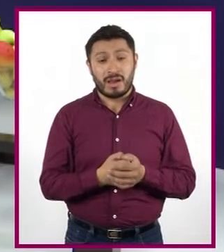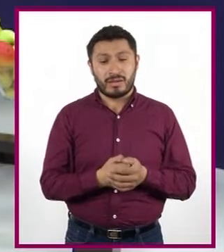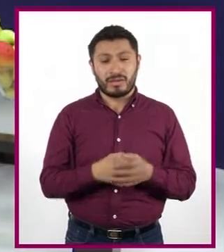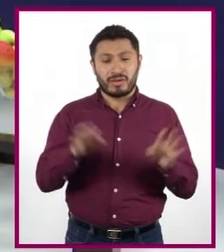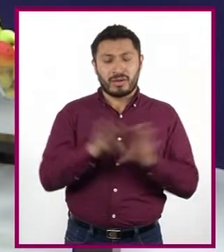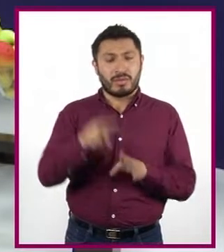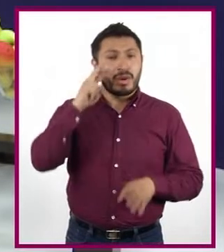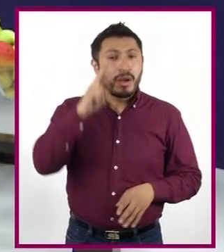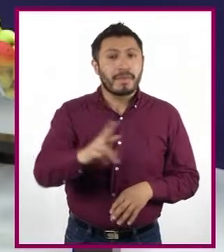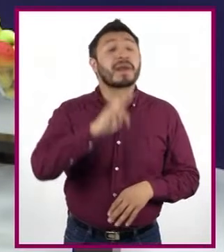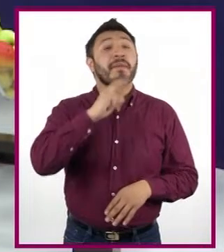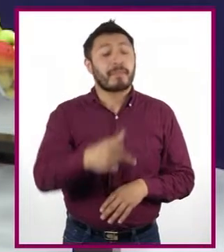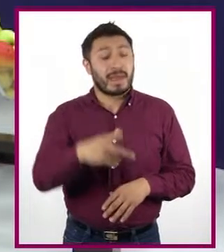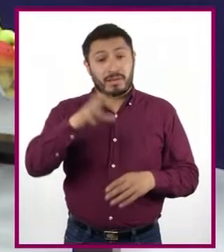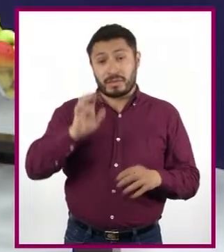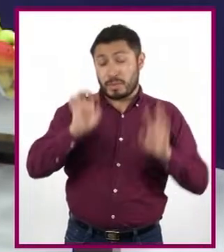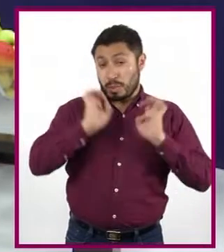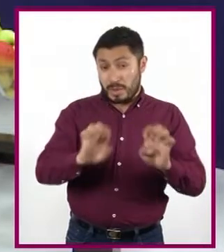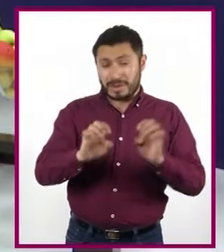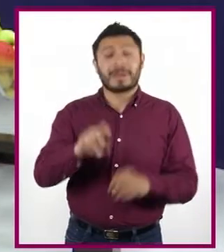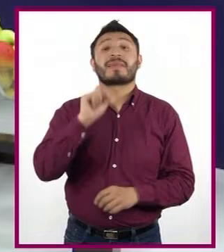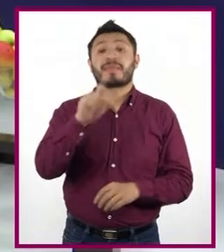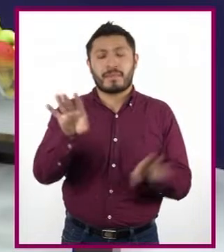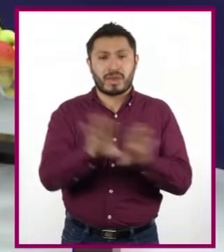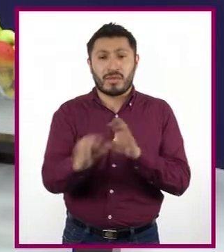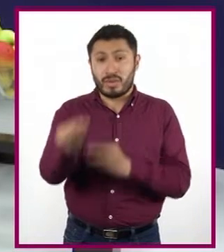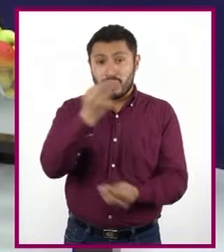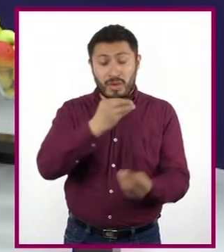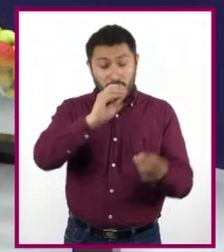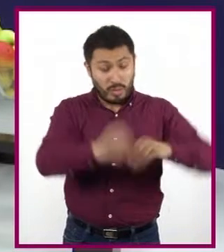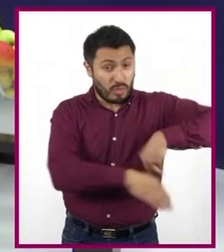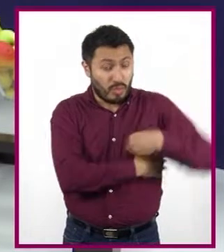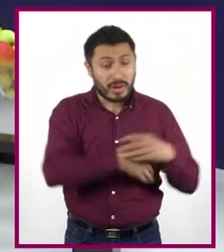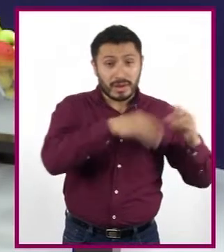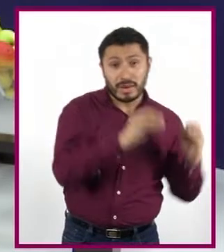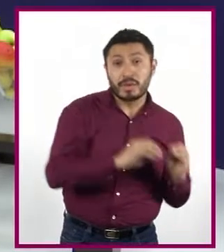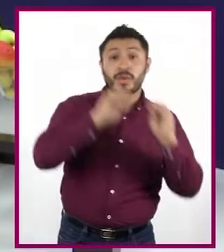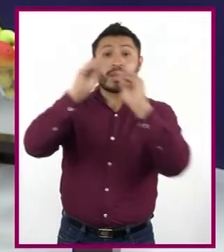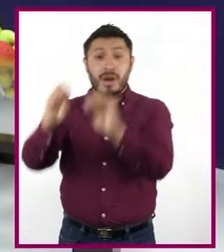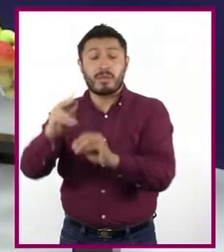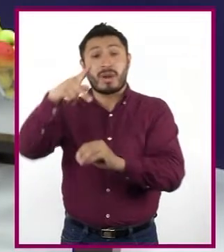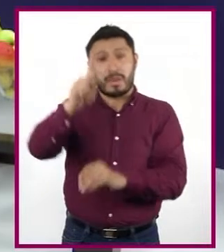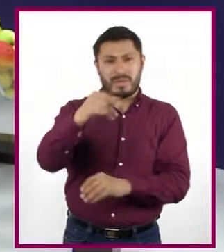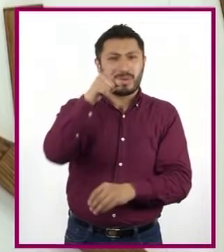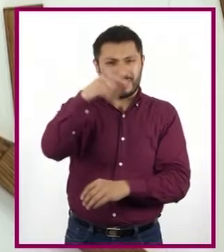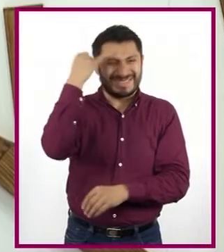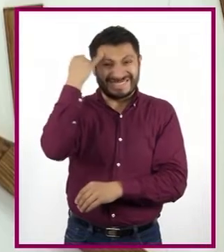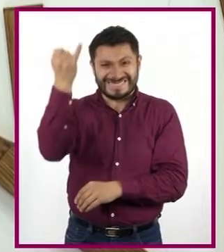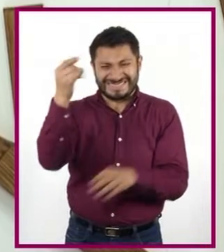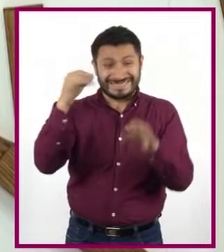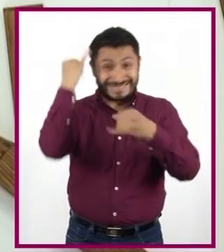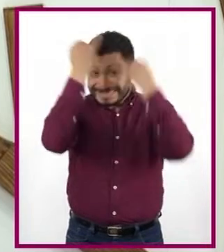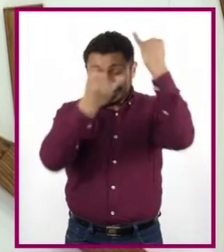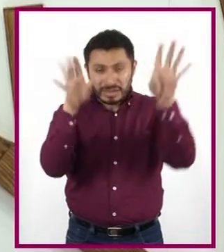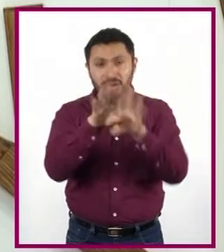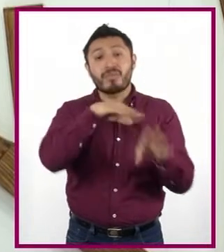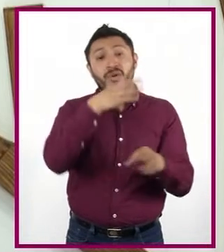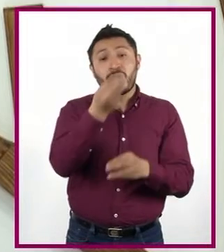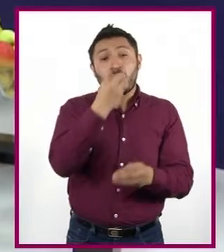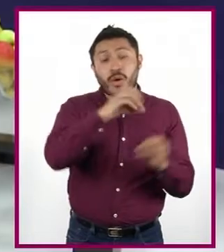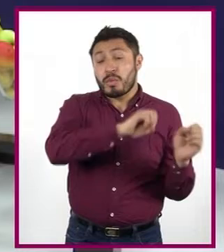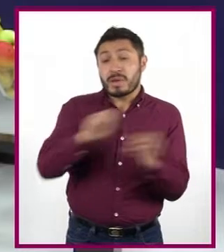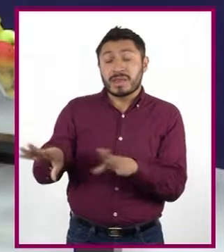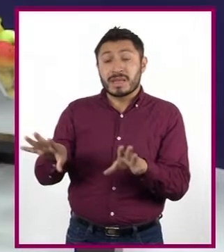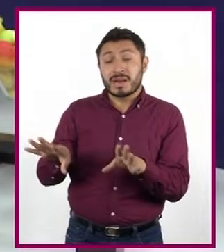ver mejores del resto, y también cuando se almacenan y transportan. Pero imagínese, tirar alimentos solo porque no